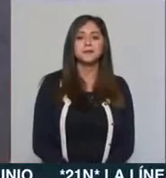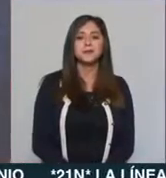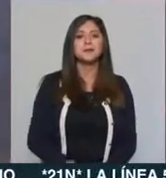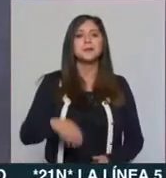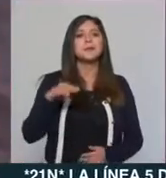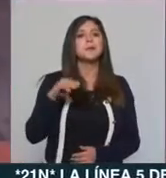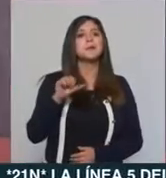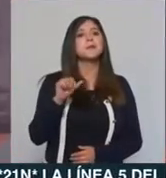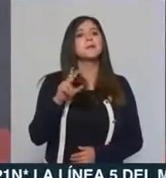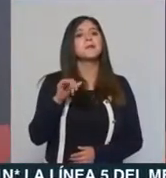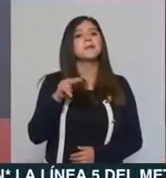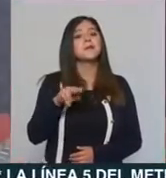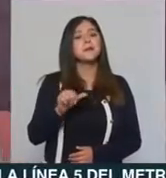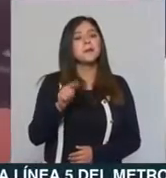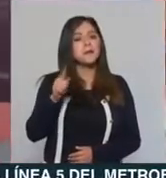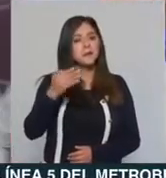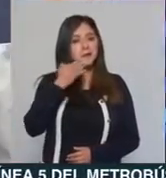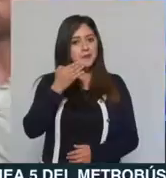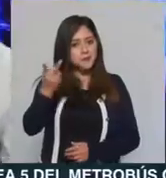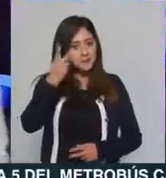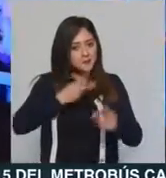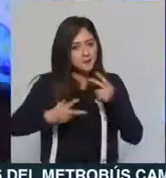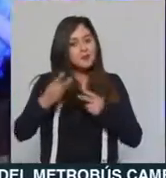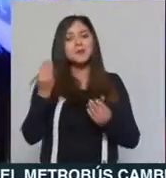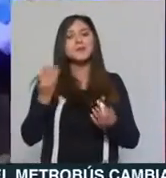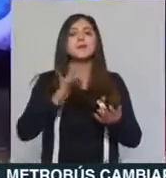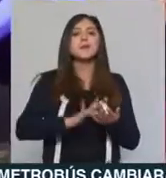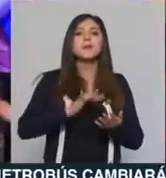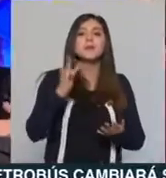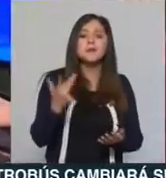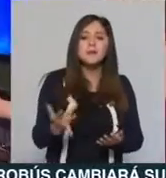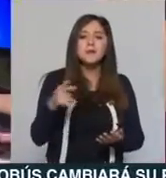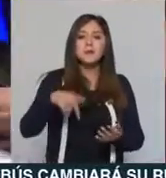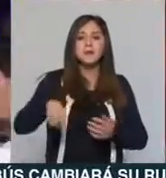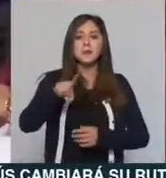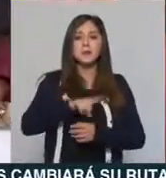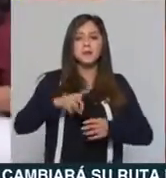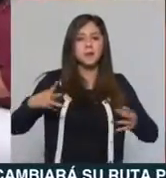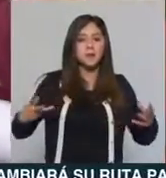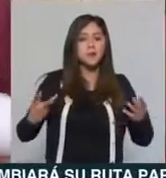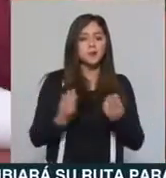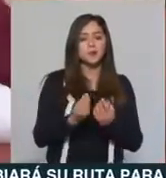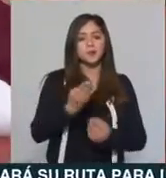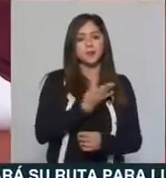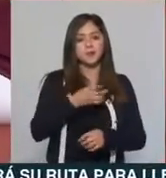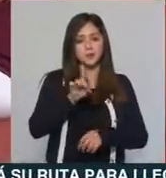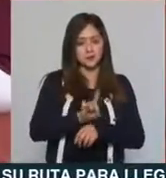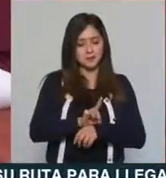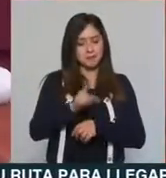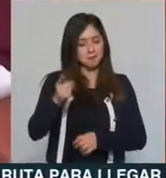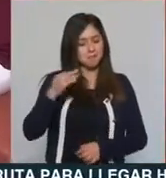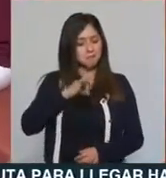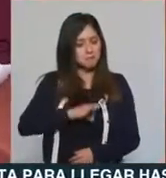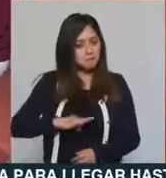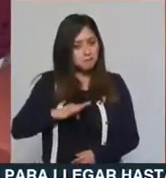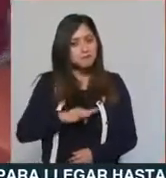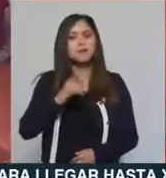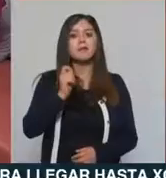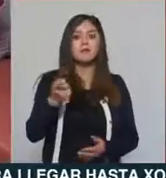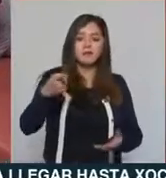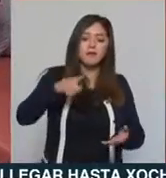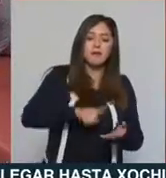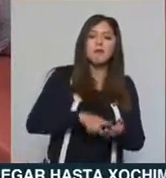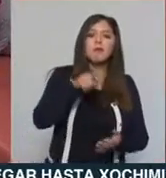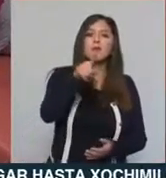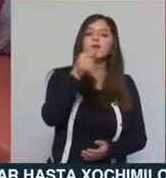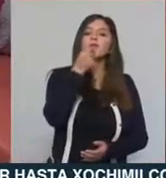Mariana Mayol, bienvenida, muchísimas gracias por acompañarnos, gracias porque además, buenos días, bienvenida, felicidades a tu niña interior. Ay,